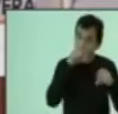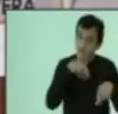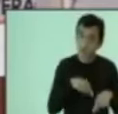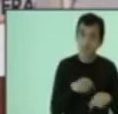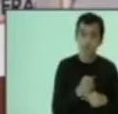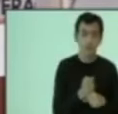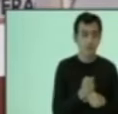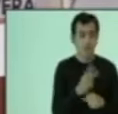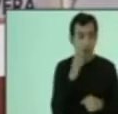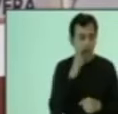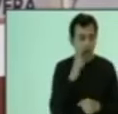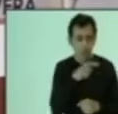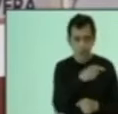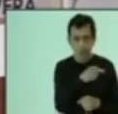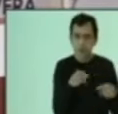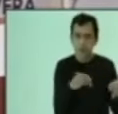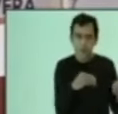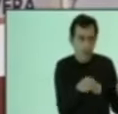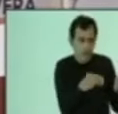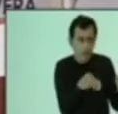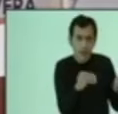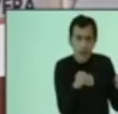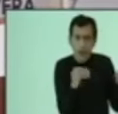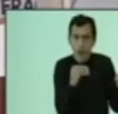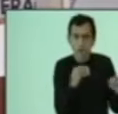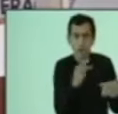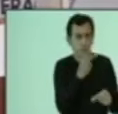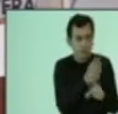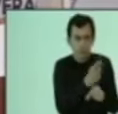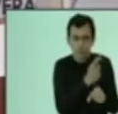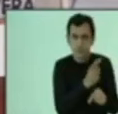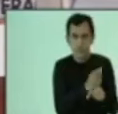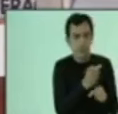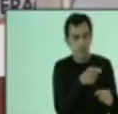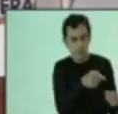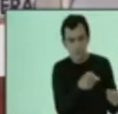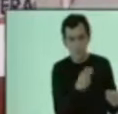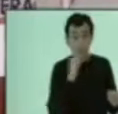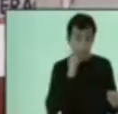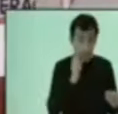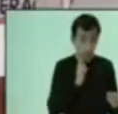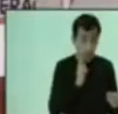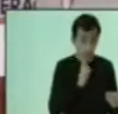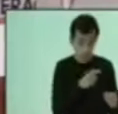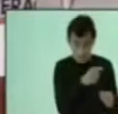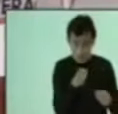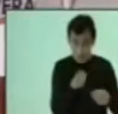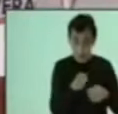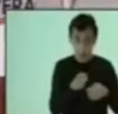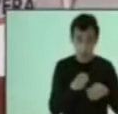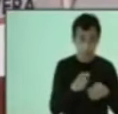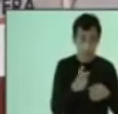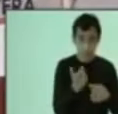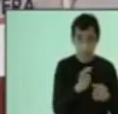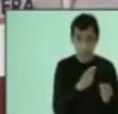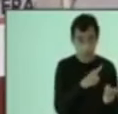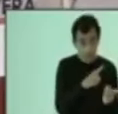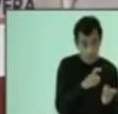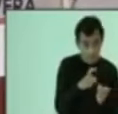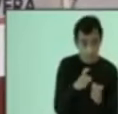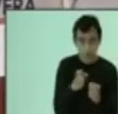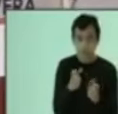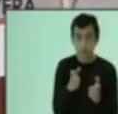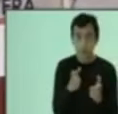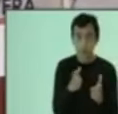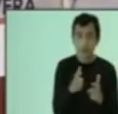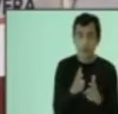queremos construir un tianguis municipal en primera etapa para que las mujeres que generan una actividad productiva de comercio no